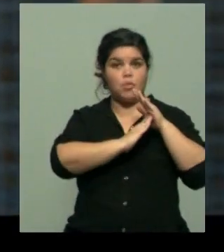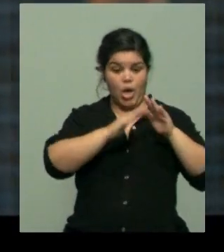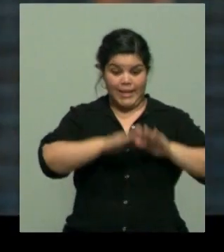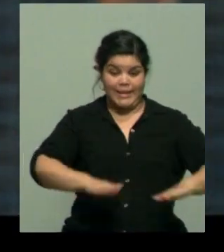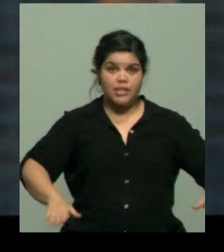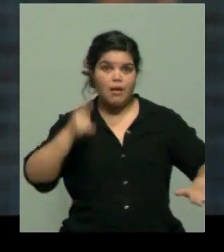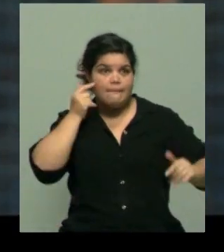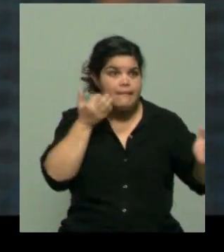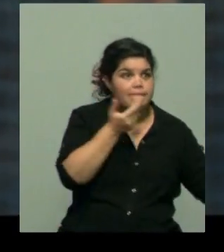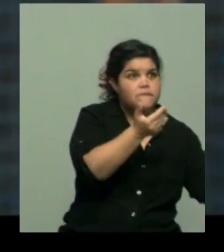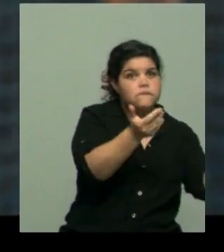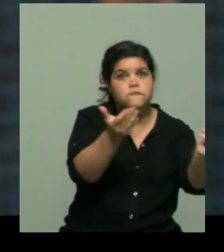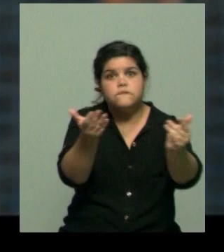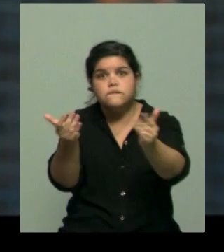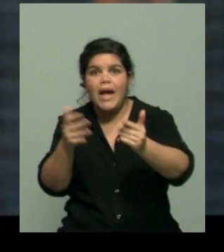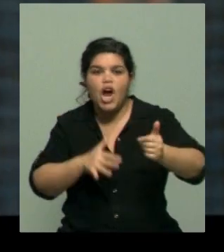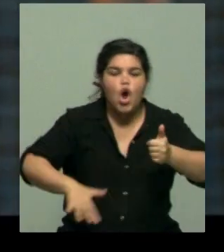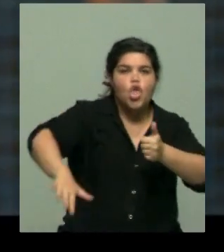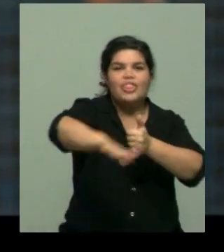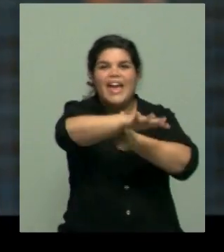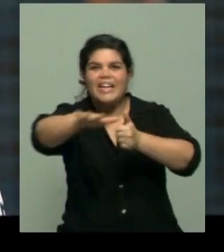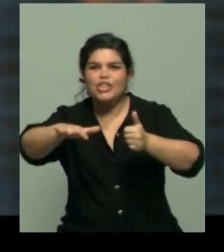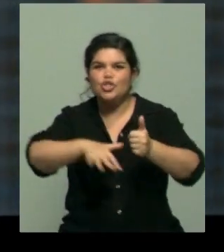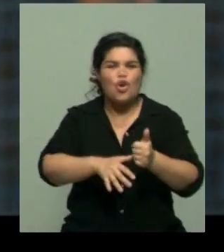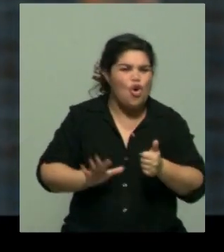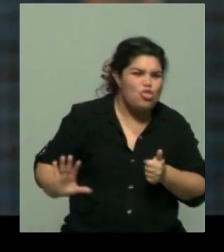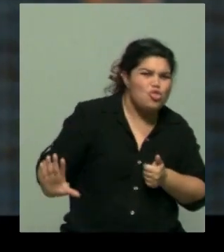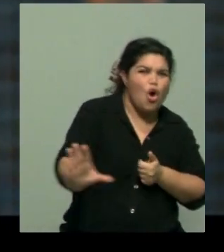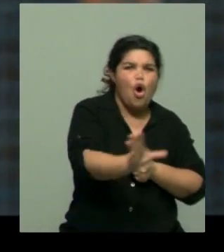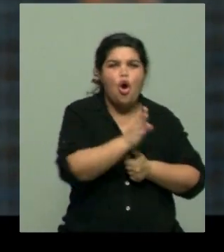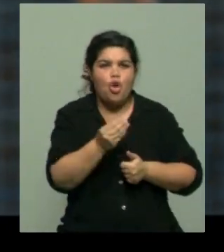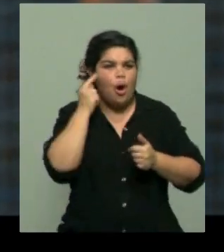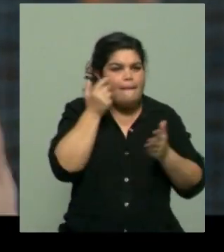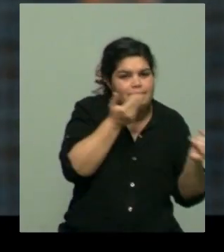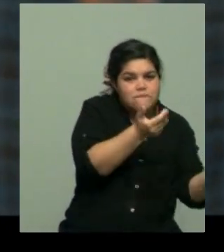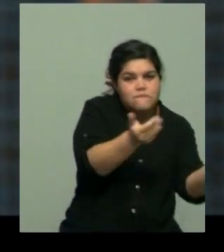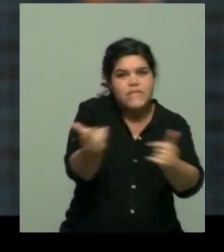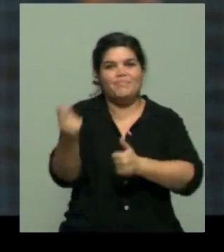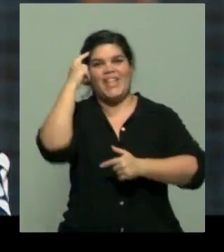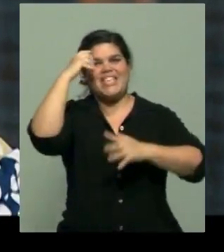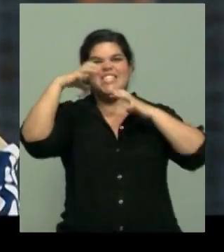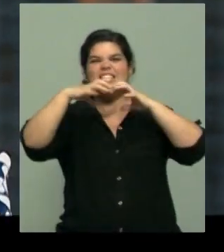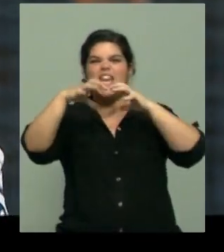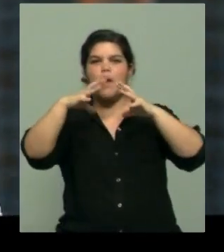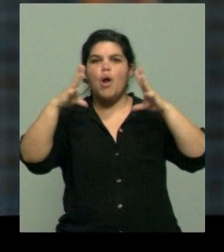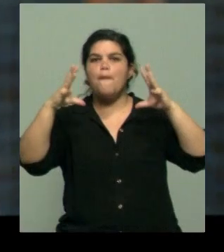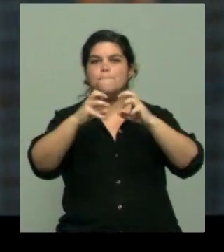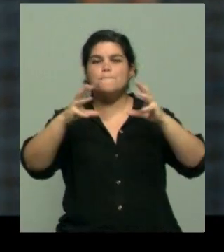absorbiendo todo lo que va pasando en el medio, ¿sí? Y el cerebro es un músculo. viste que vos vas